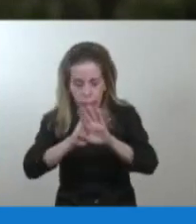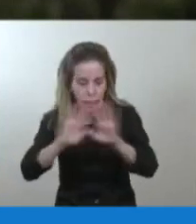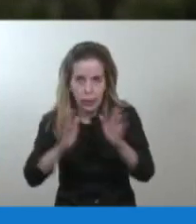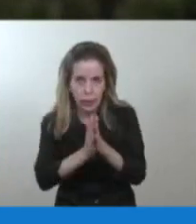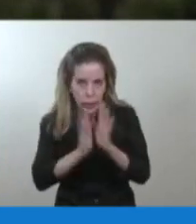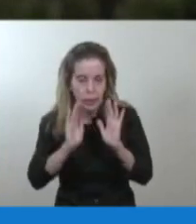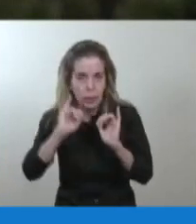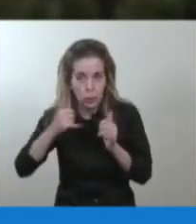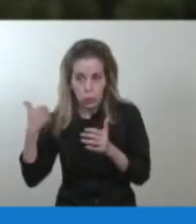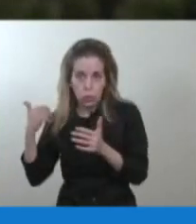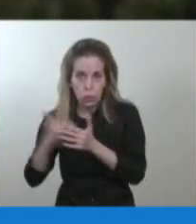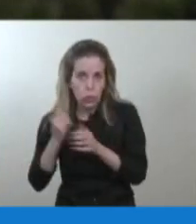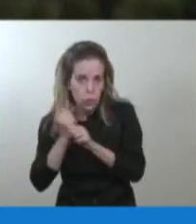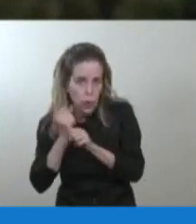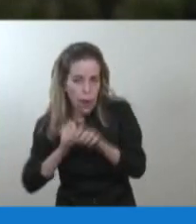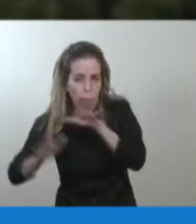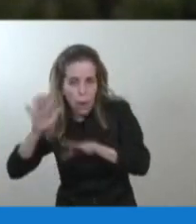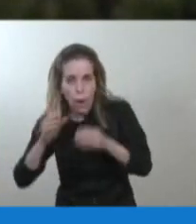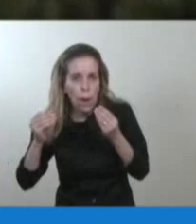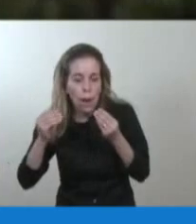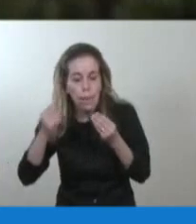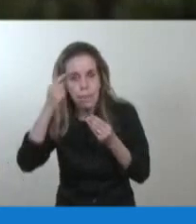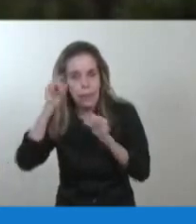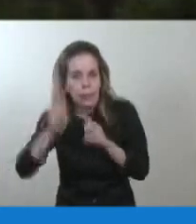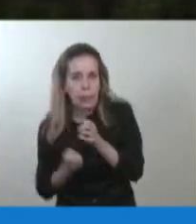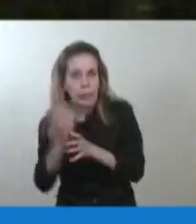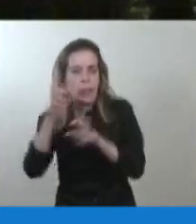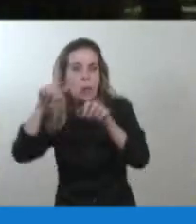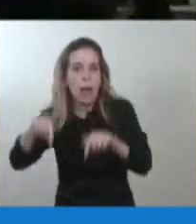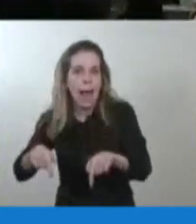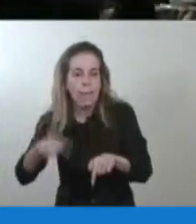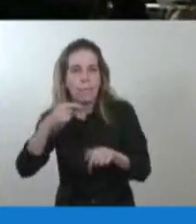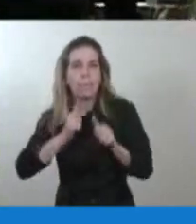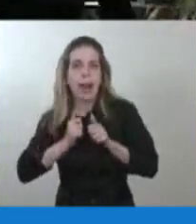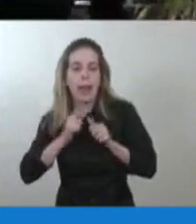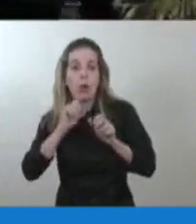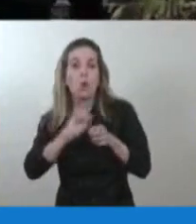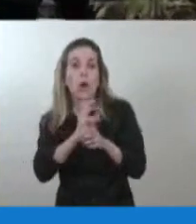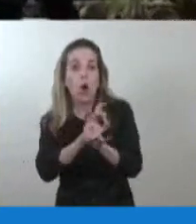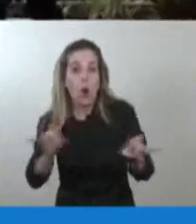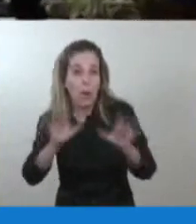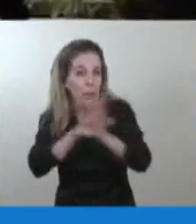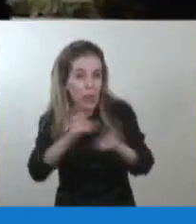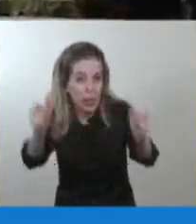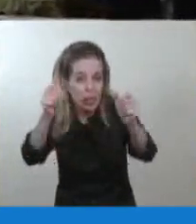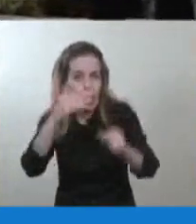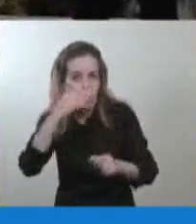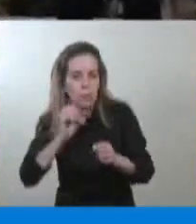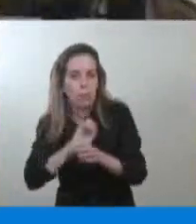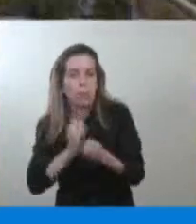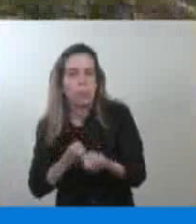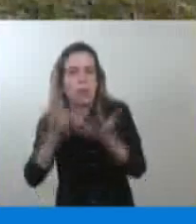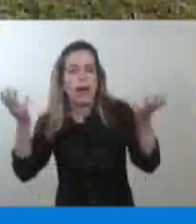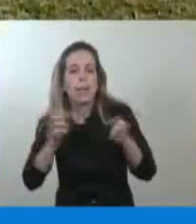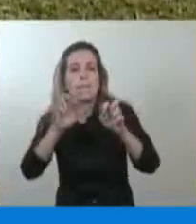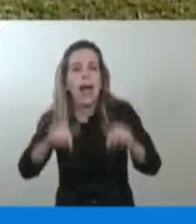nos venimos ocupando de poder lanzar después de lapland emya planes de vivienda de poder lanzar